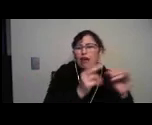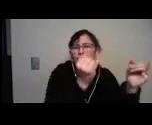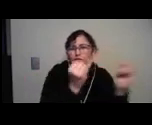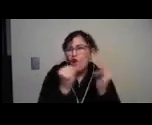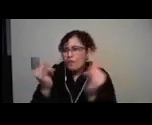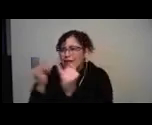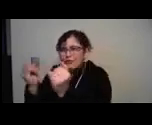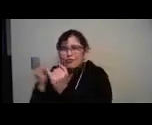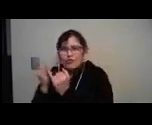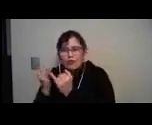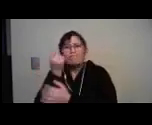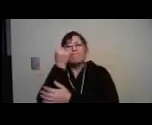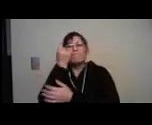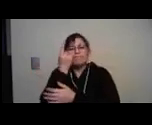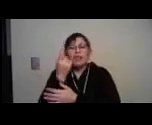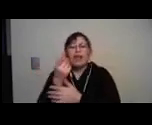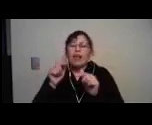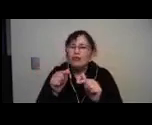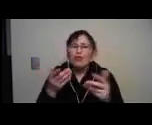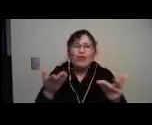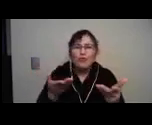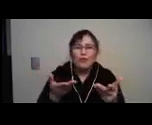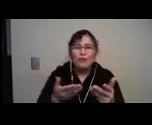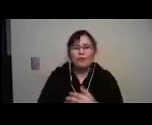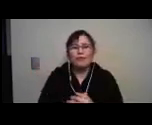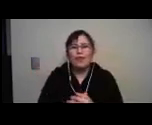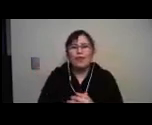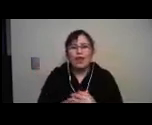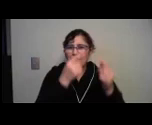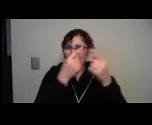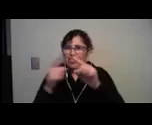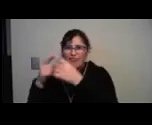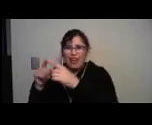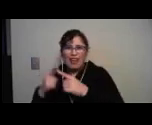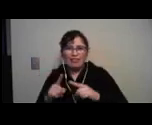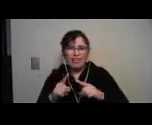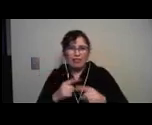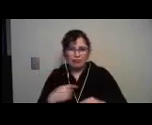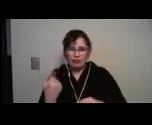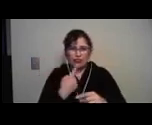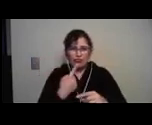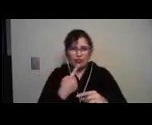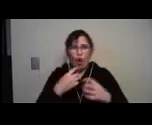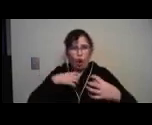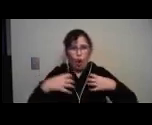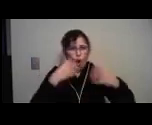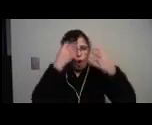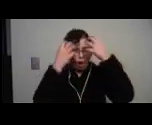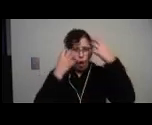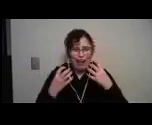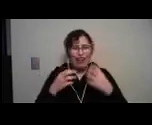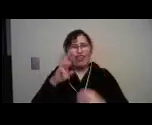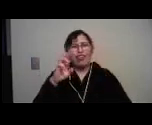nos rodea, esto a través de principalmente de los diferentes órganos receptores que tenemos, o